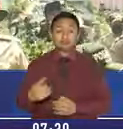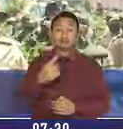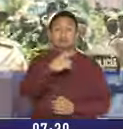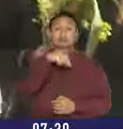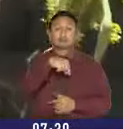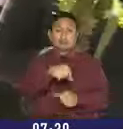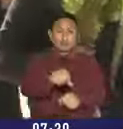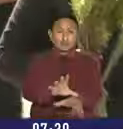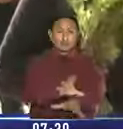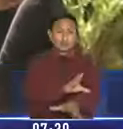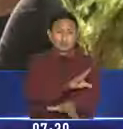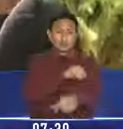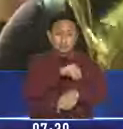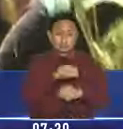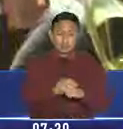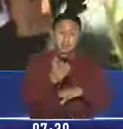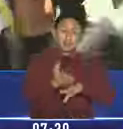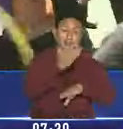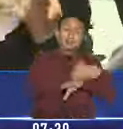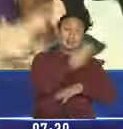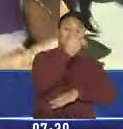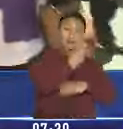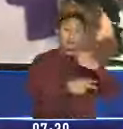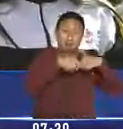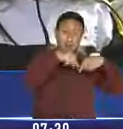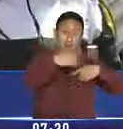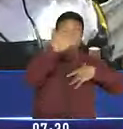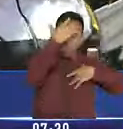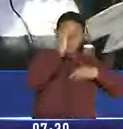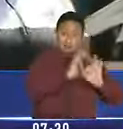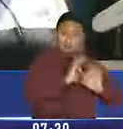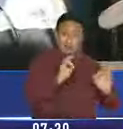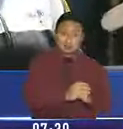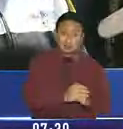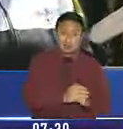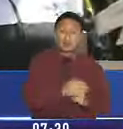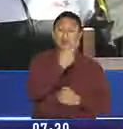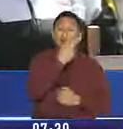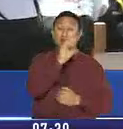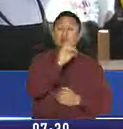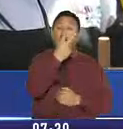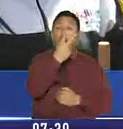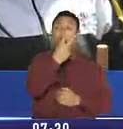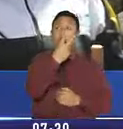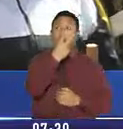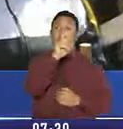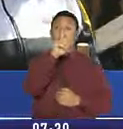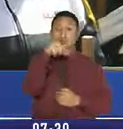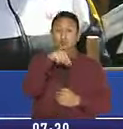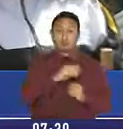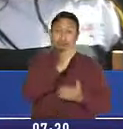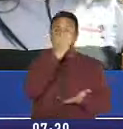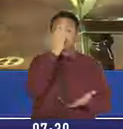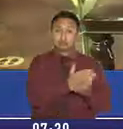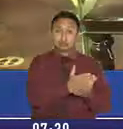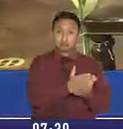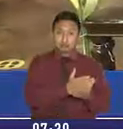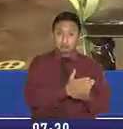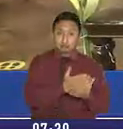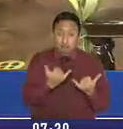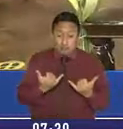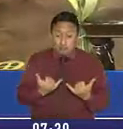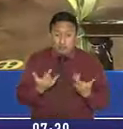2 años debido al COVID, pues durante el 2020 y 2021 estuvo suspendida. Ahora se lo pudo hacer sin